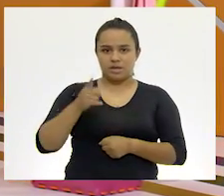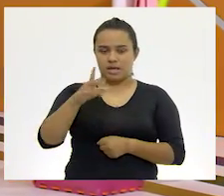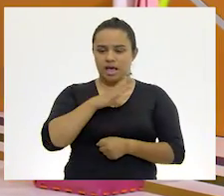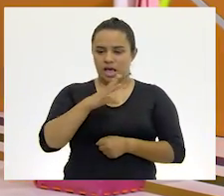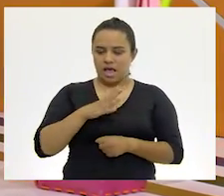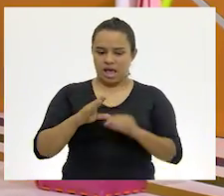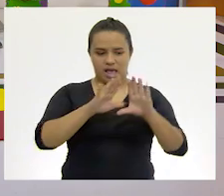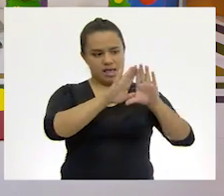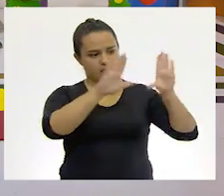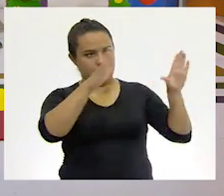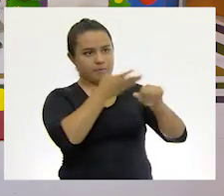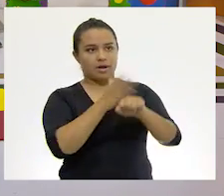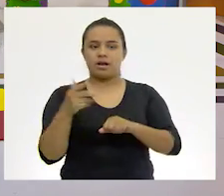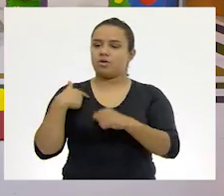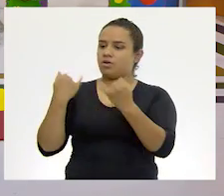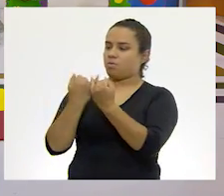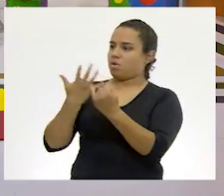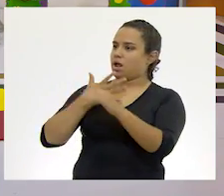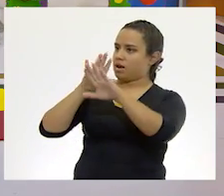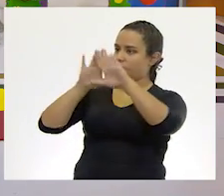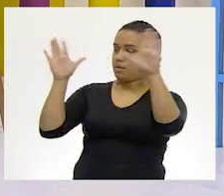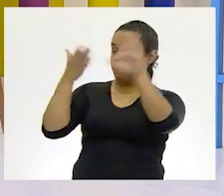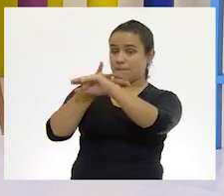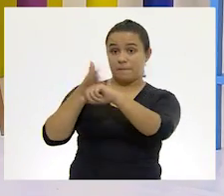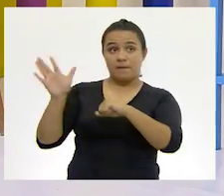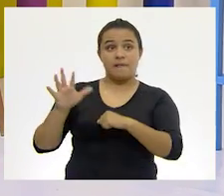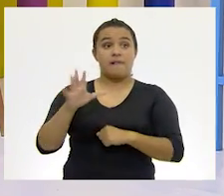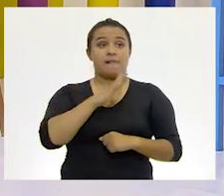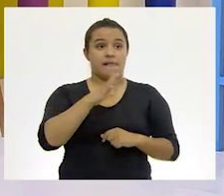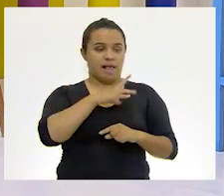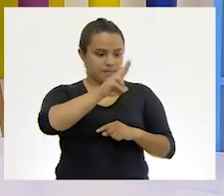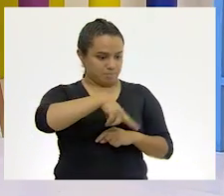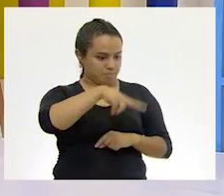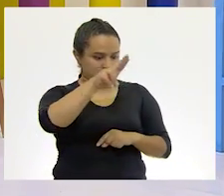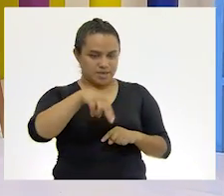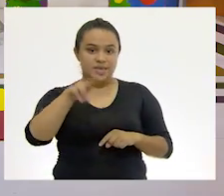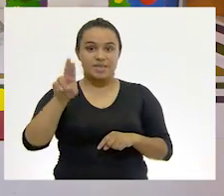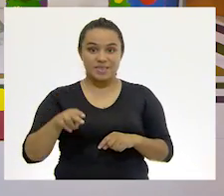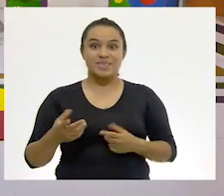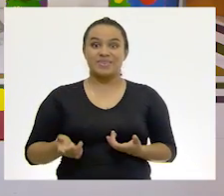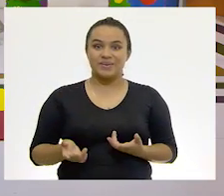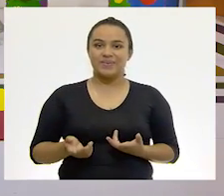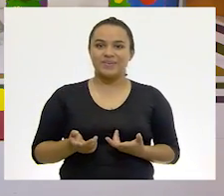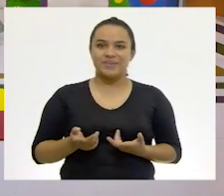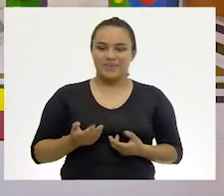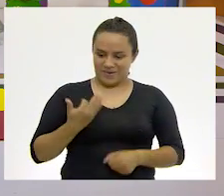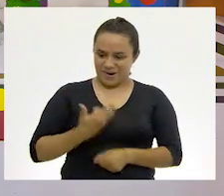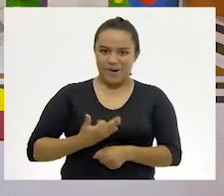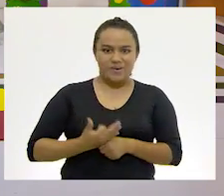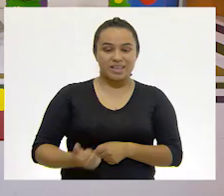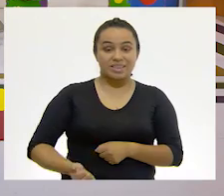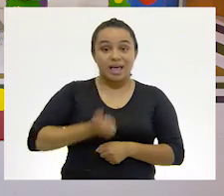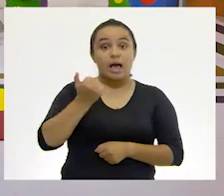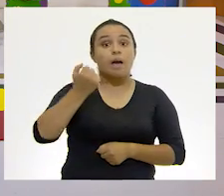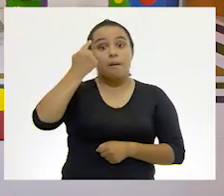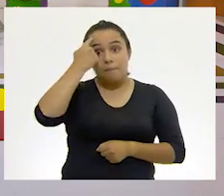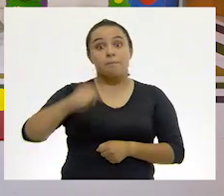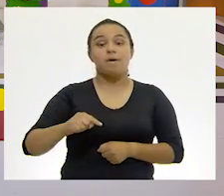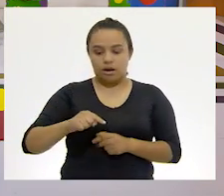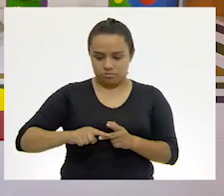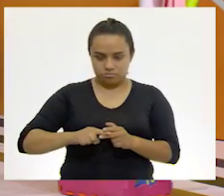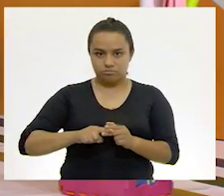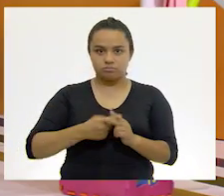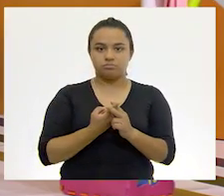una cartulina y yo tengo aquí otra. Y aquí tenemos pinturas. Sí, sí, sí. ¿Por qué no aprovechamos para empezar